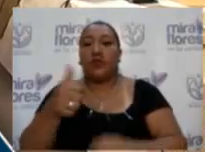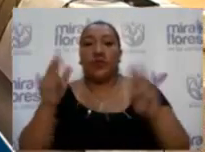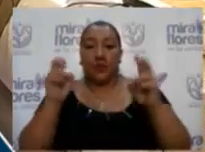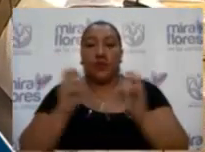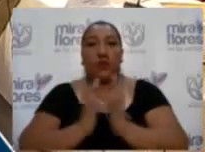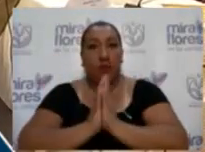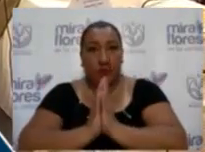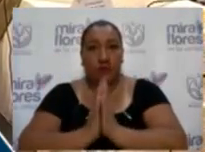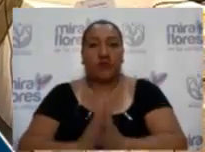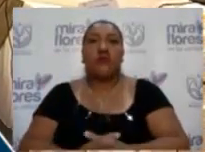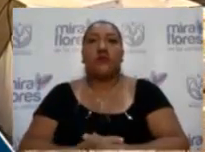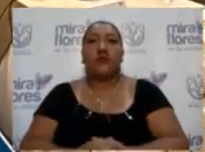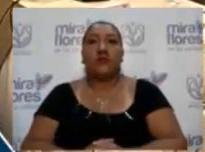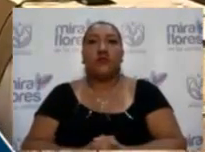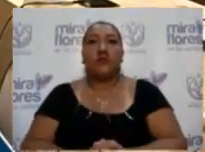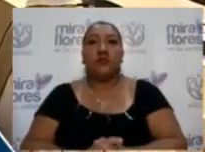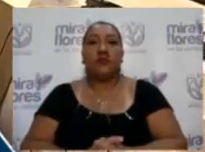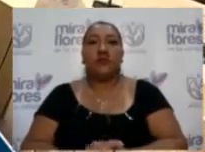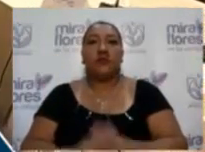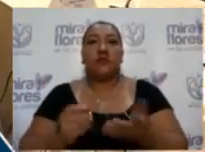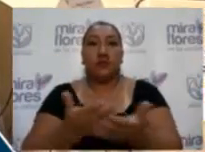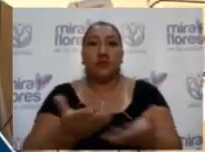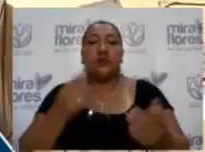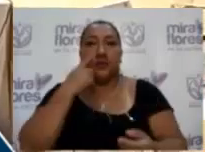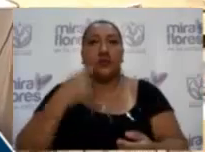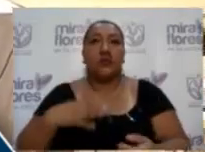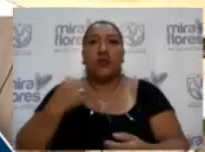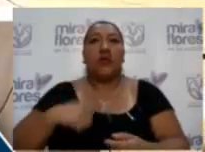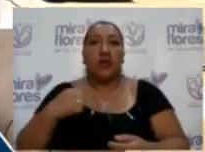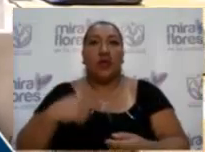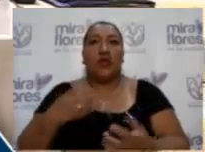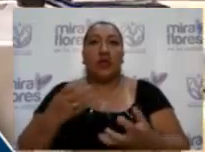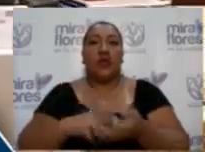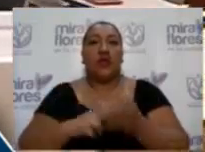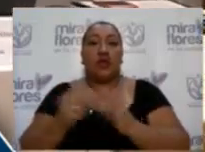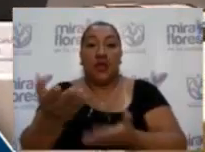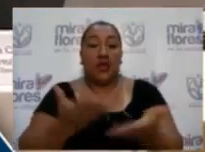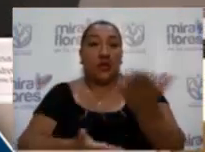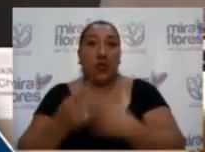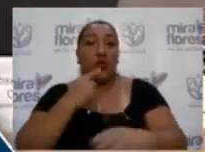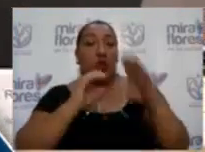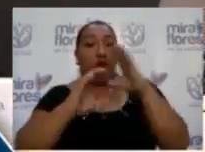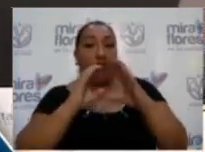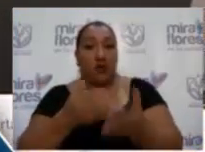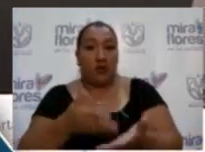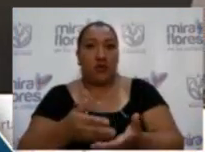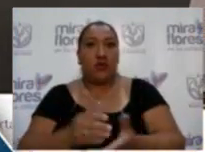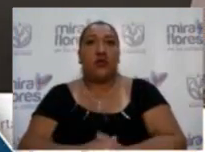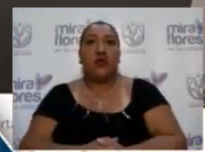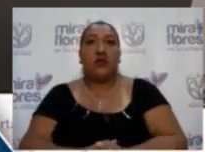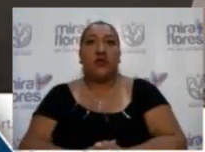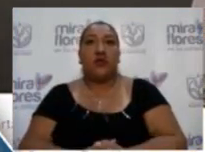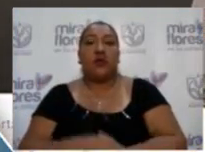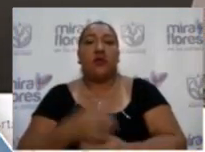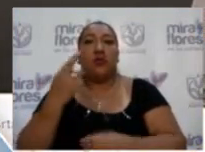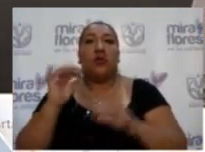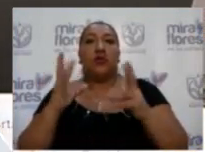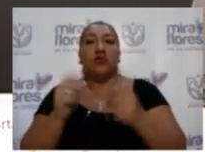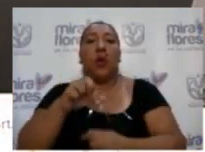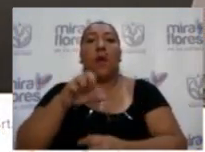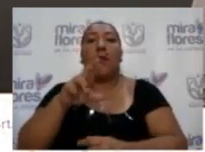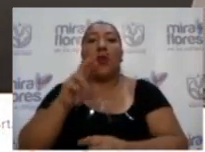favor. Estación despacho. Señor alcalde, la Secretaría General ha recibido una comunicación remitida por la Asociación